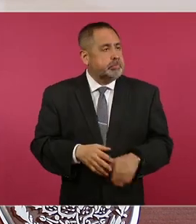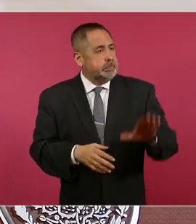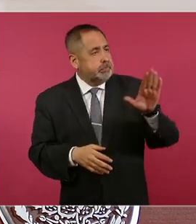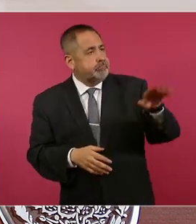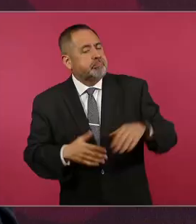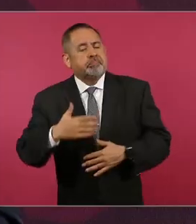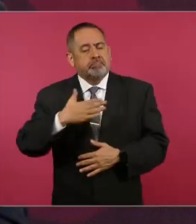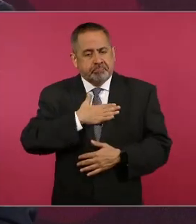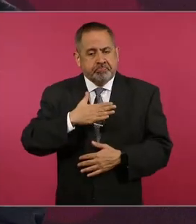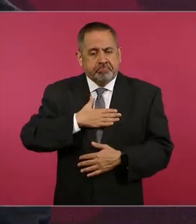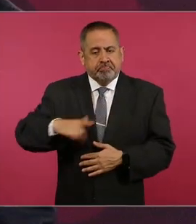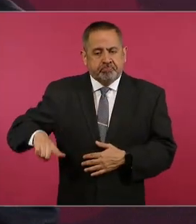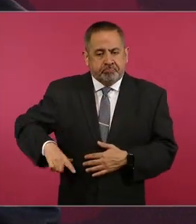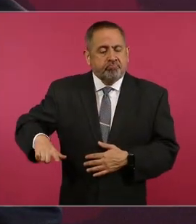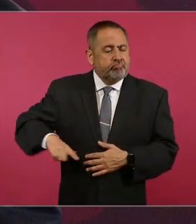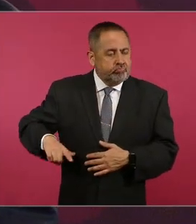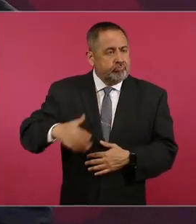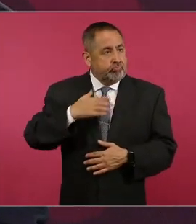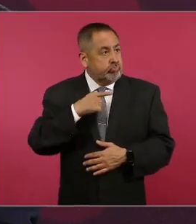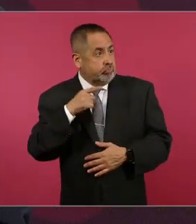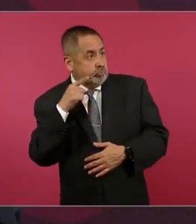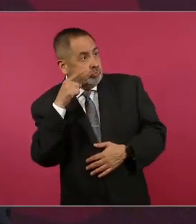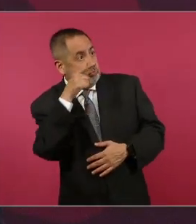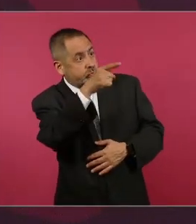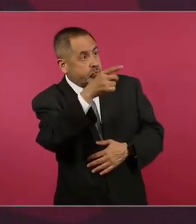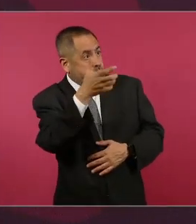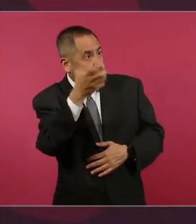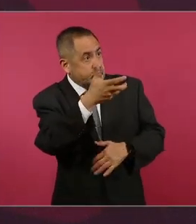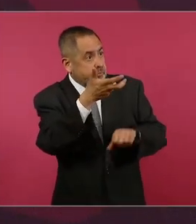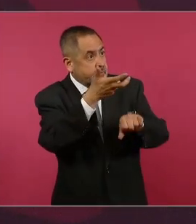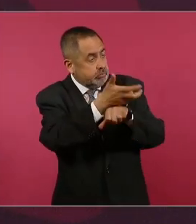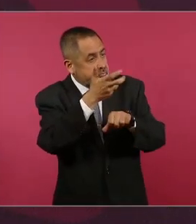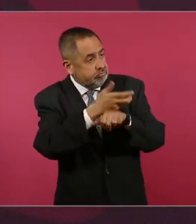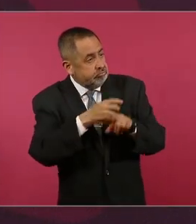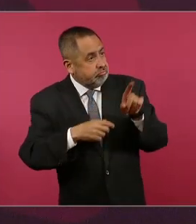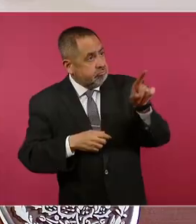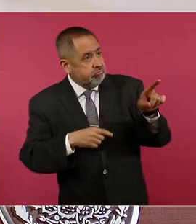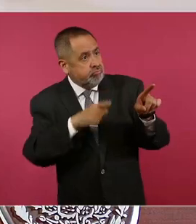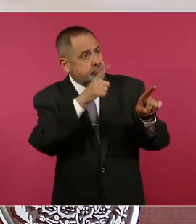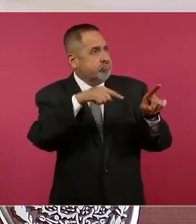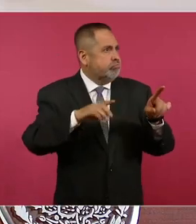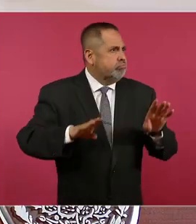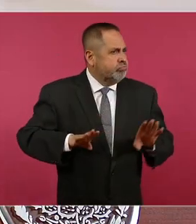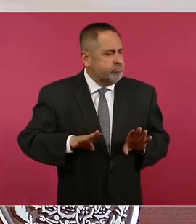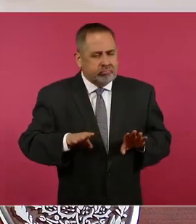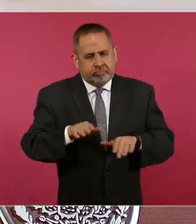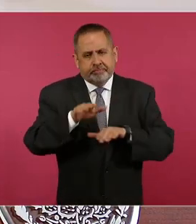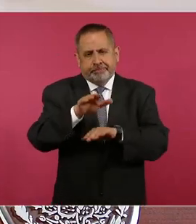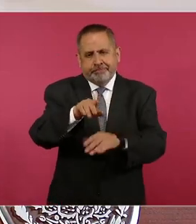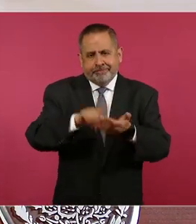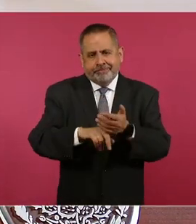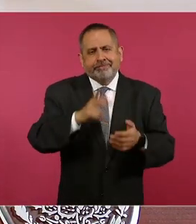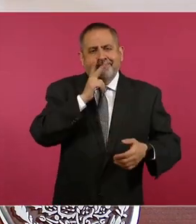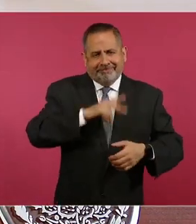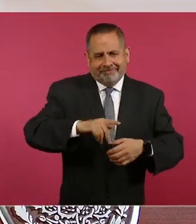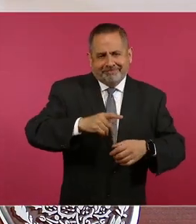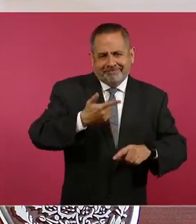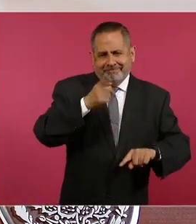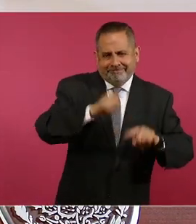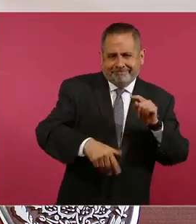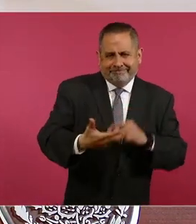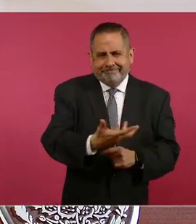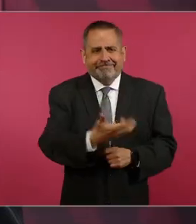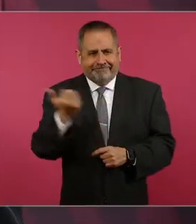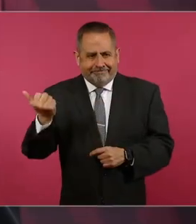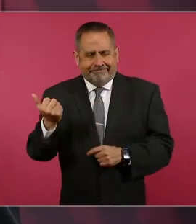considera que la actitud asumida por los Estados Unidos de Norteamérica, en el caso de la expropiación de